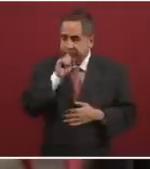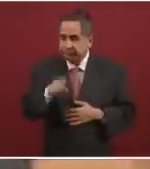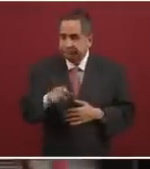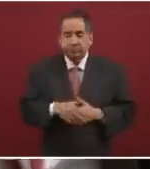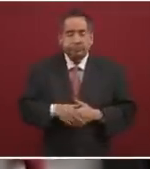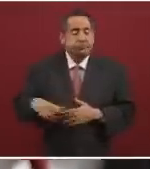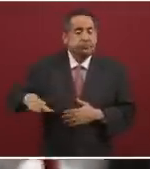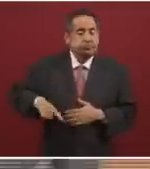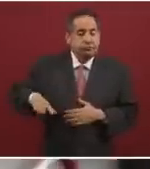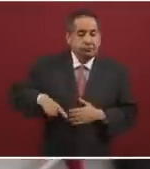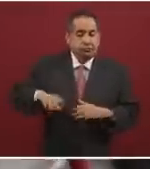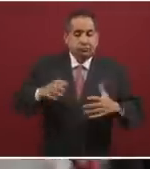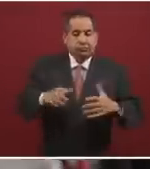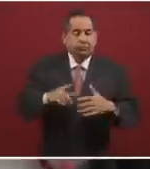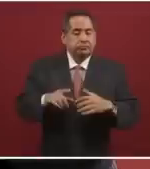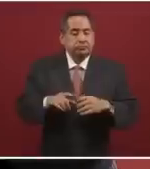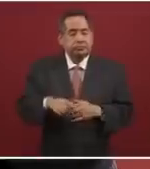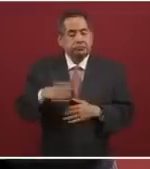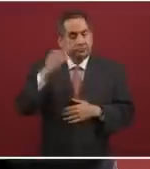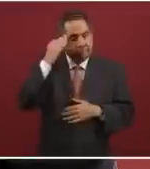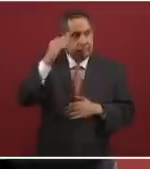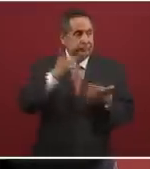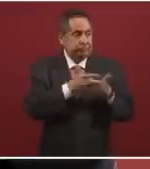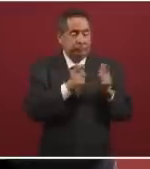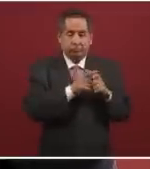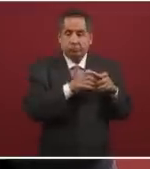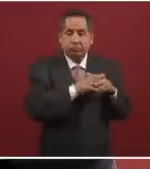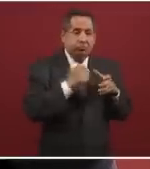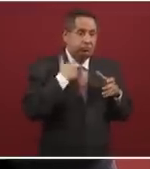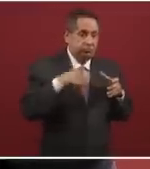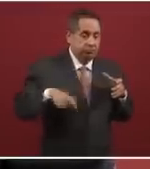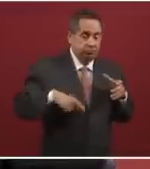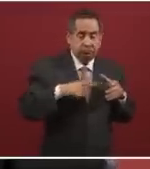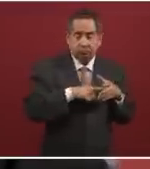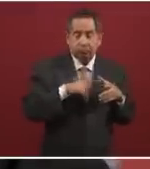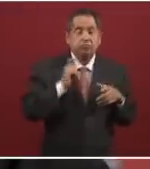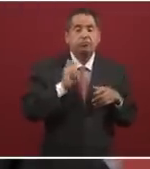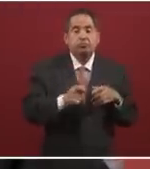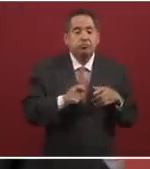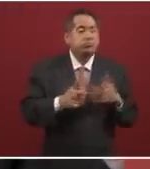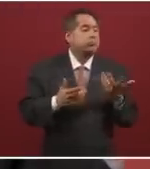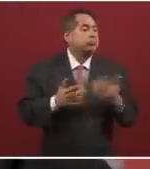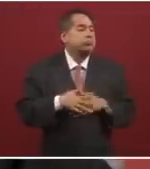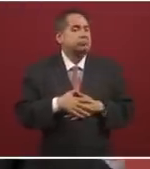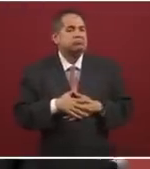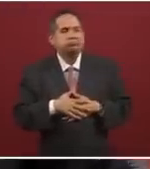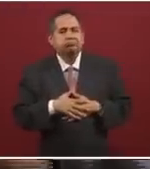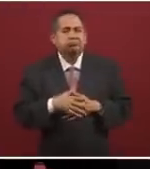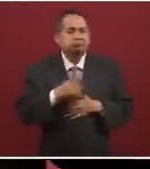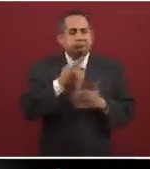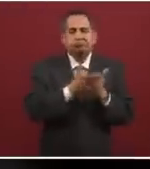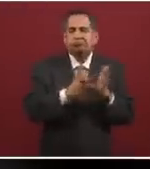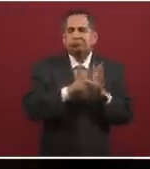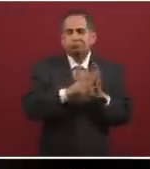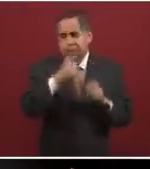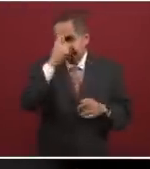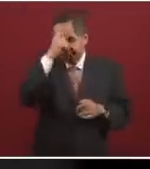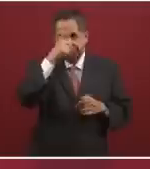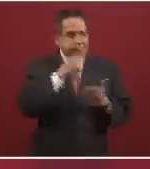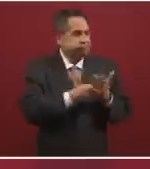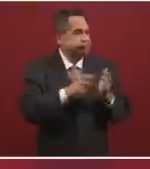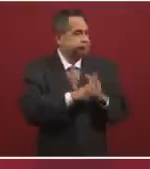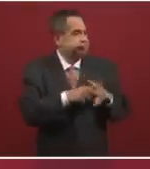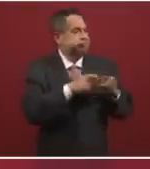el gobierno en la época neoliberal se dedicó a crear aparatos